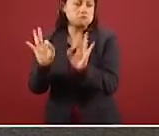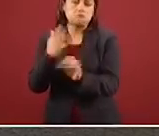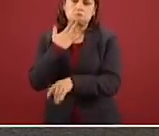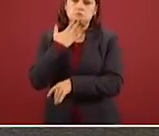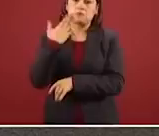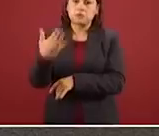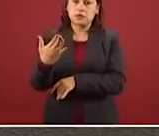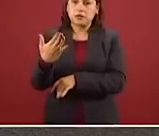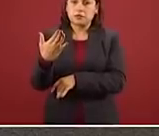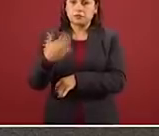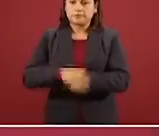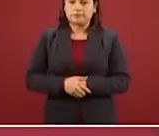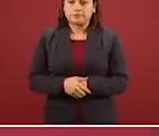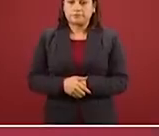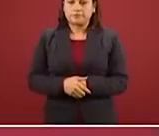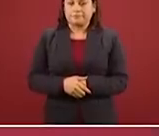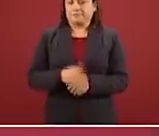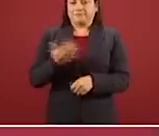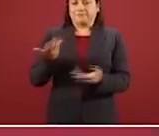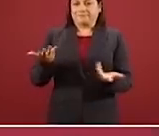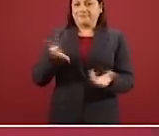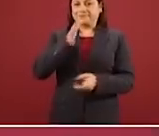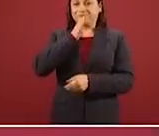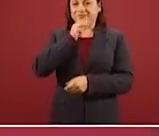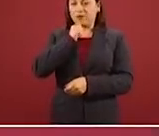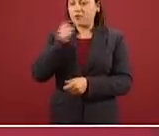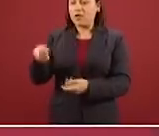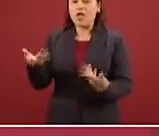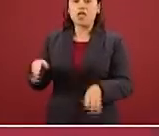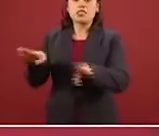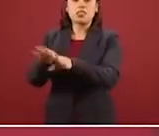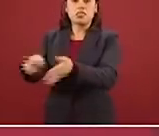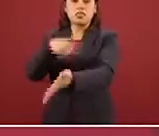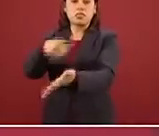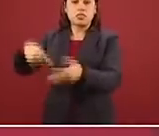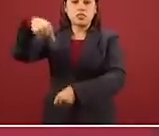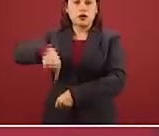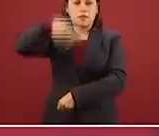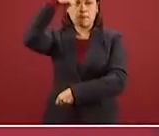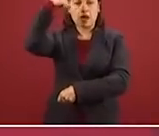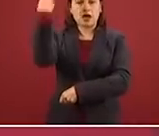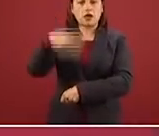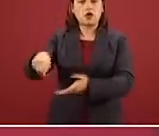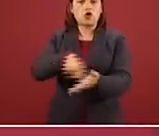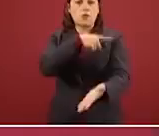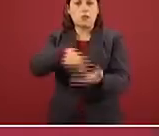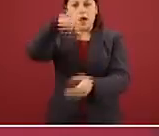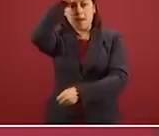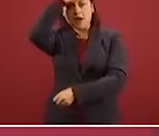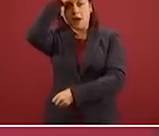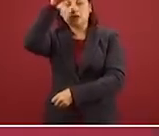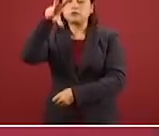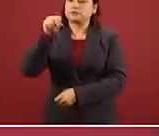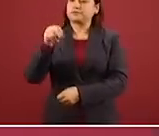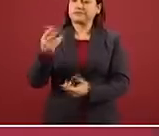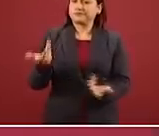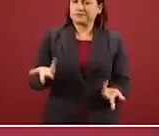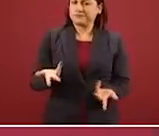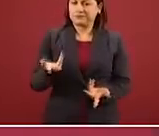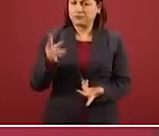No se puede decir ya no va a haber minería en el país, se cancela toda la actividad minera,